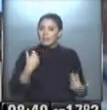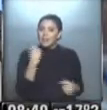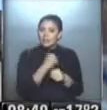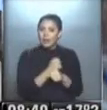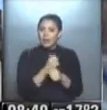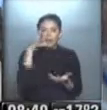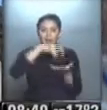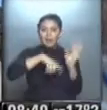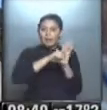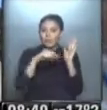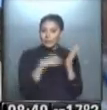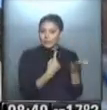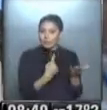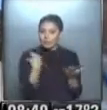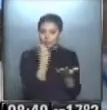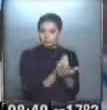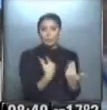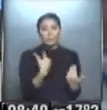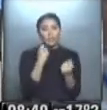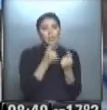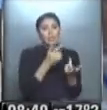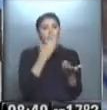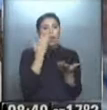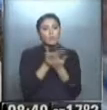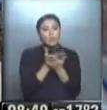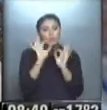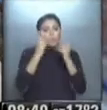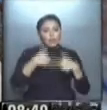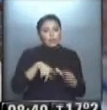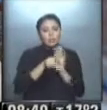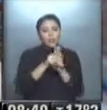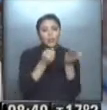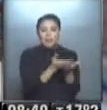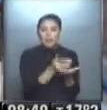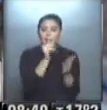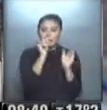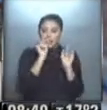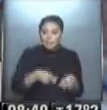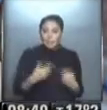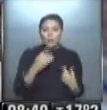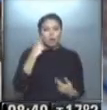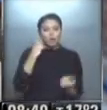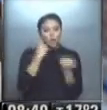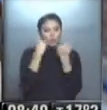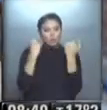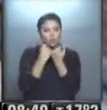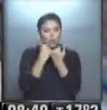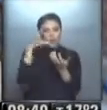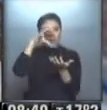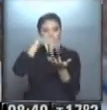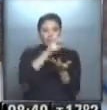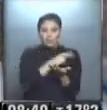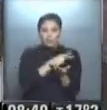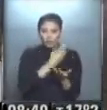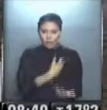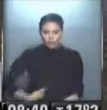trabajar desde la legislatura de la ciudad para aportar proyectos de ley, por supuesto, pero también para controlar a la jefatura de